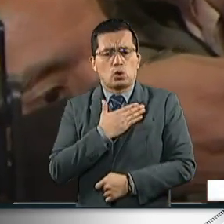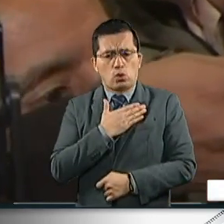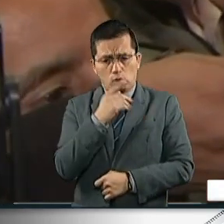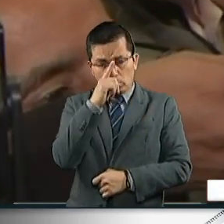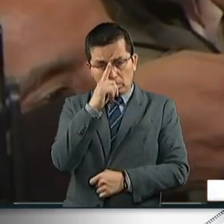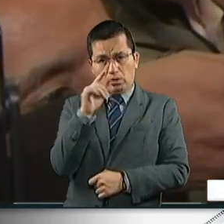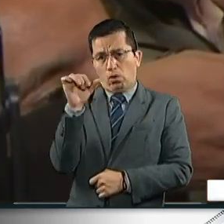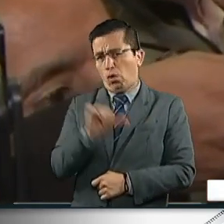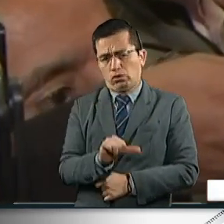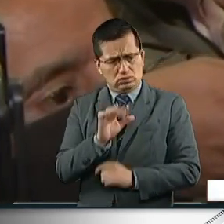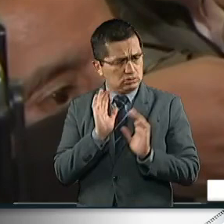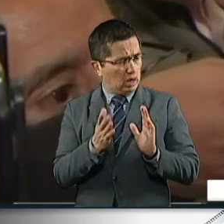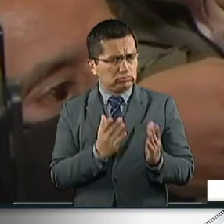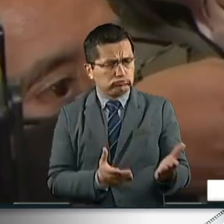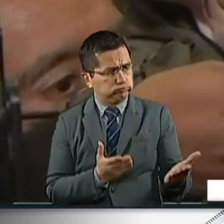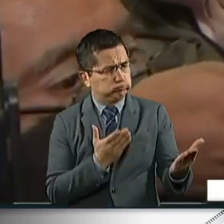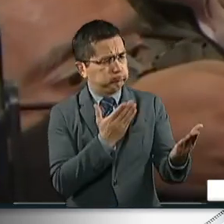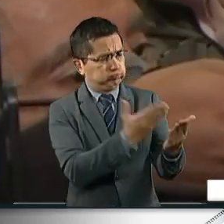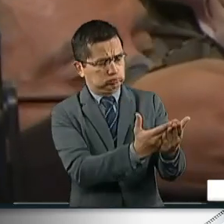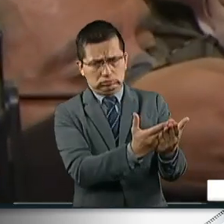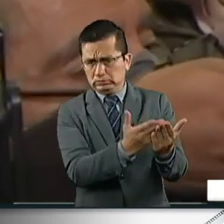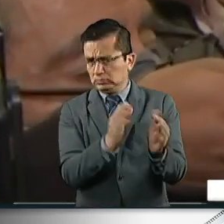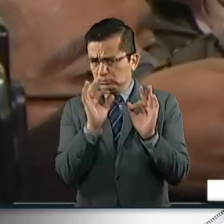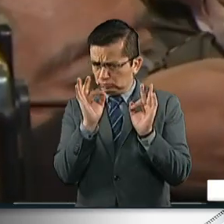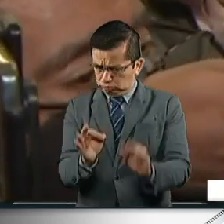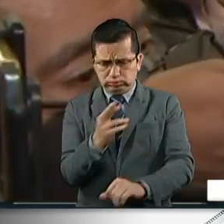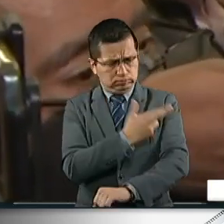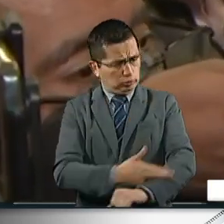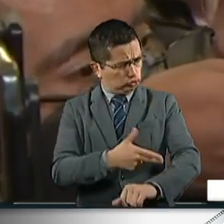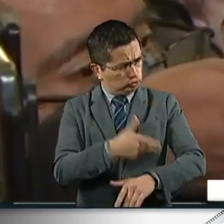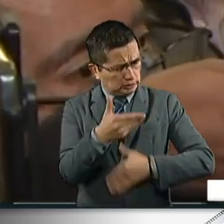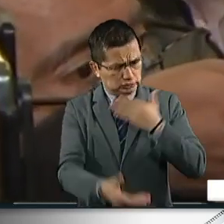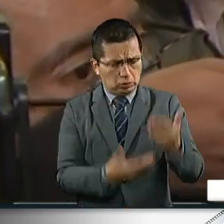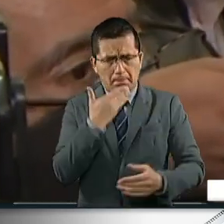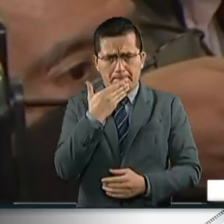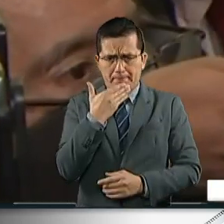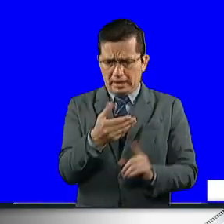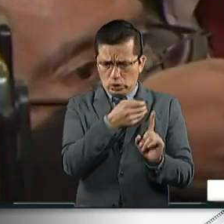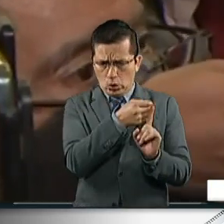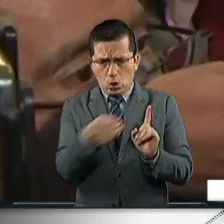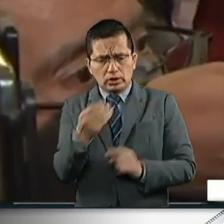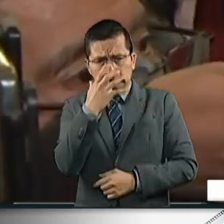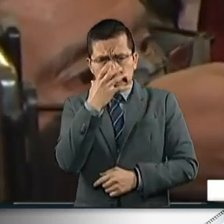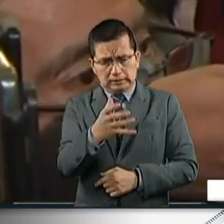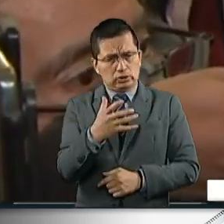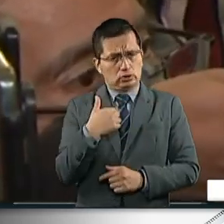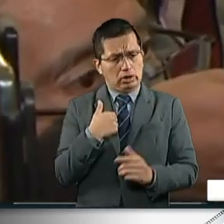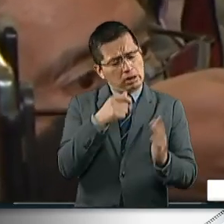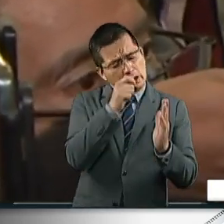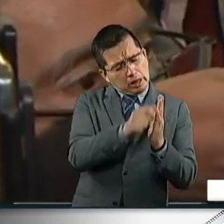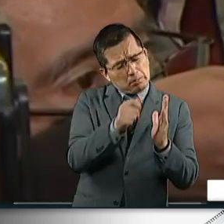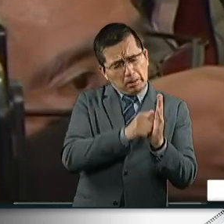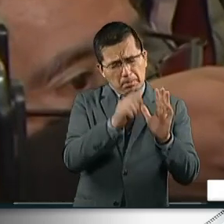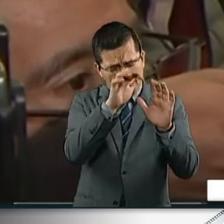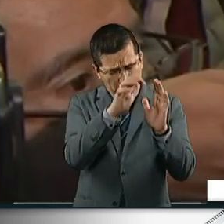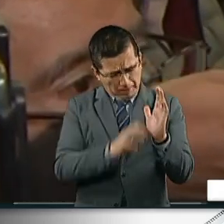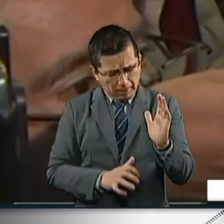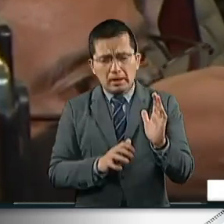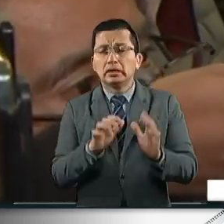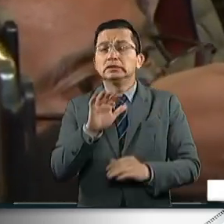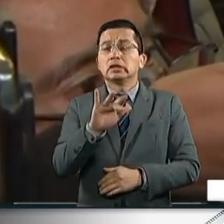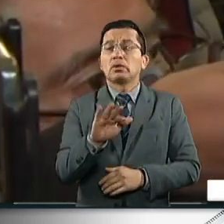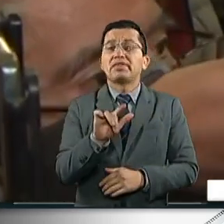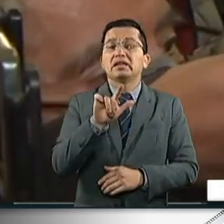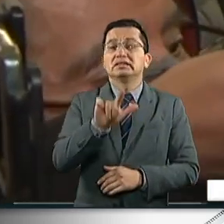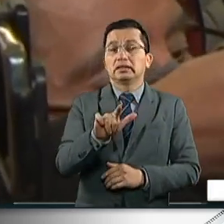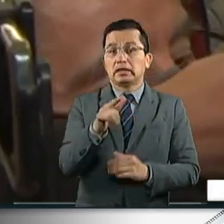debidamente seriamente en un escrito de más de 57 hojas un